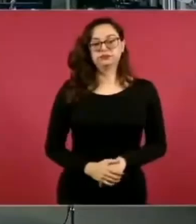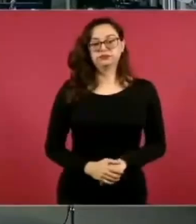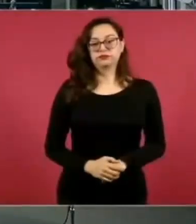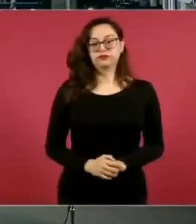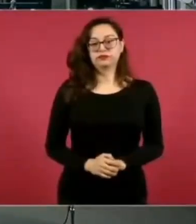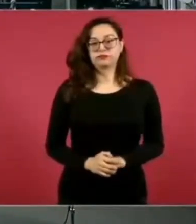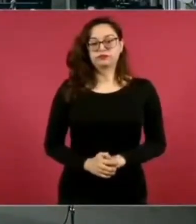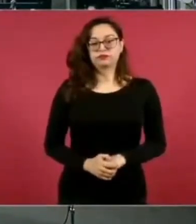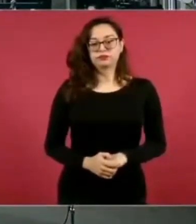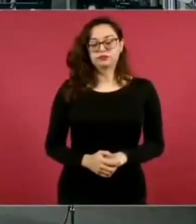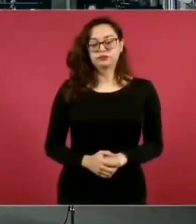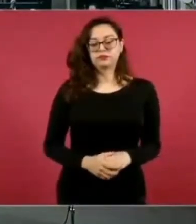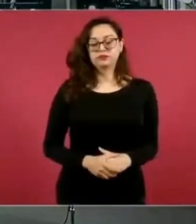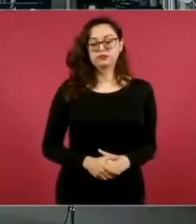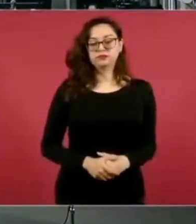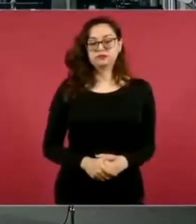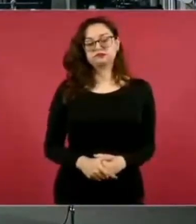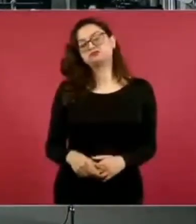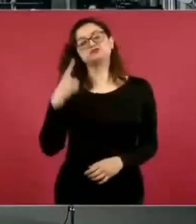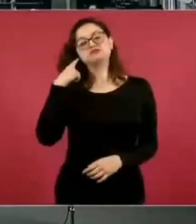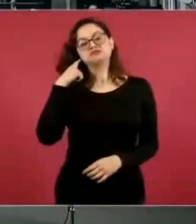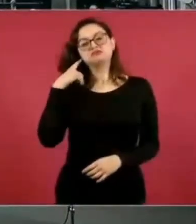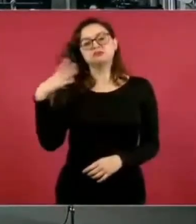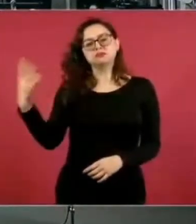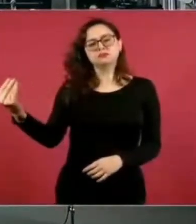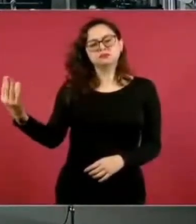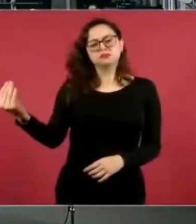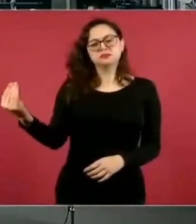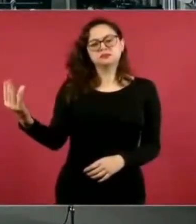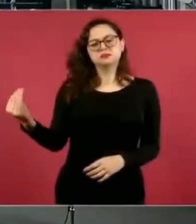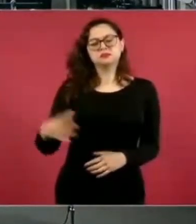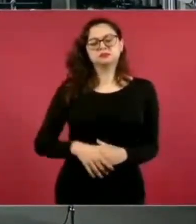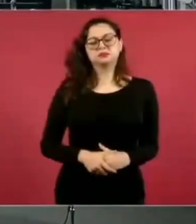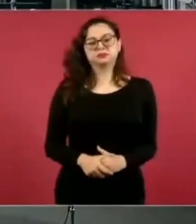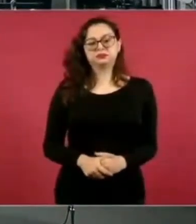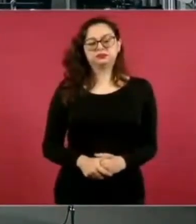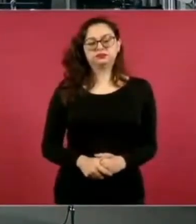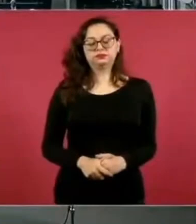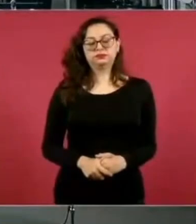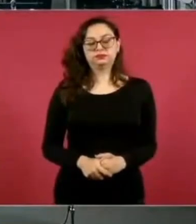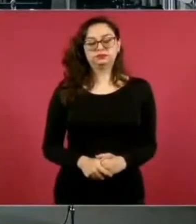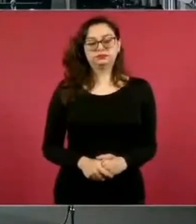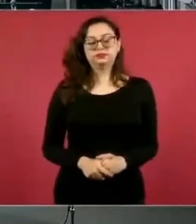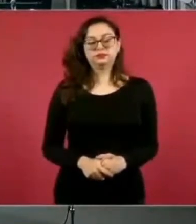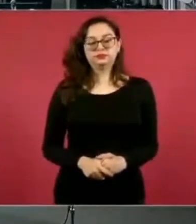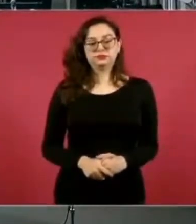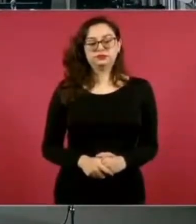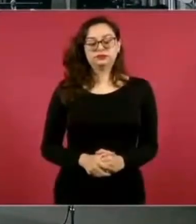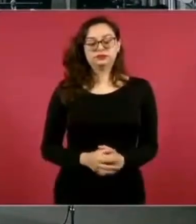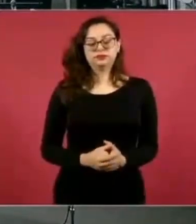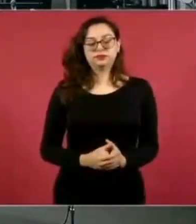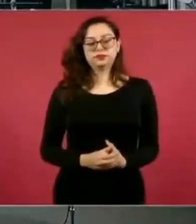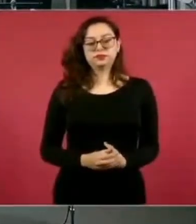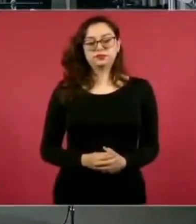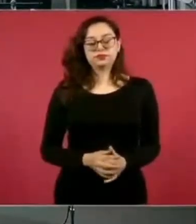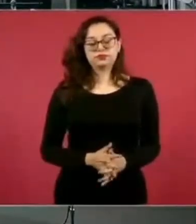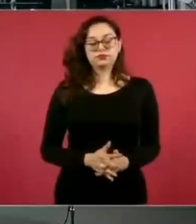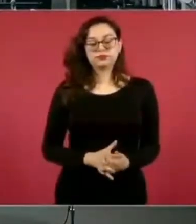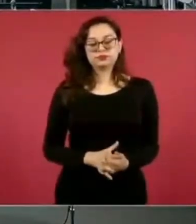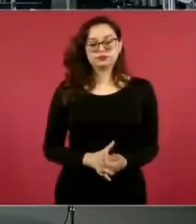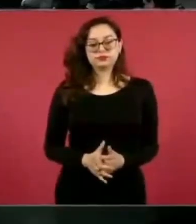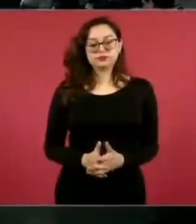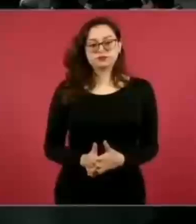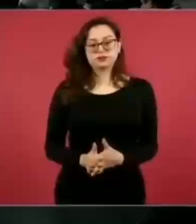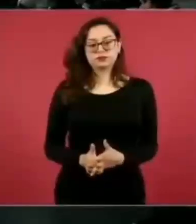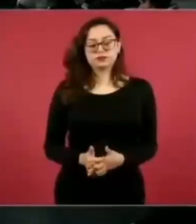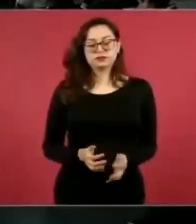Una operación entre cárteles donde uno se entregó al otro y que ya le había dado la información al gobierno de México.